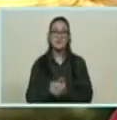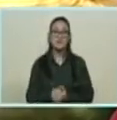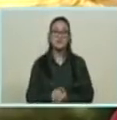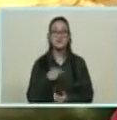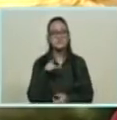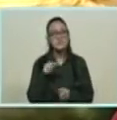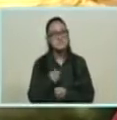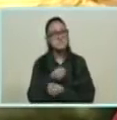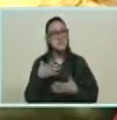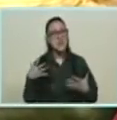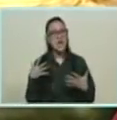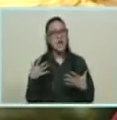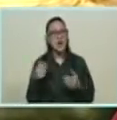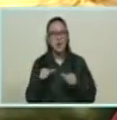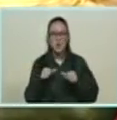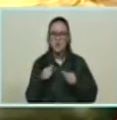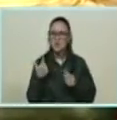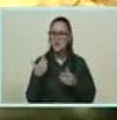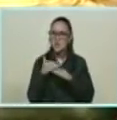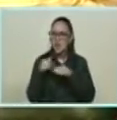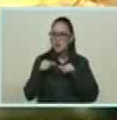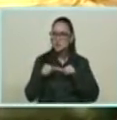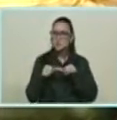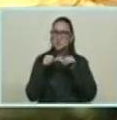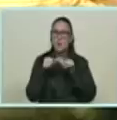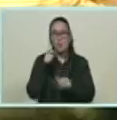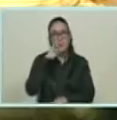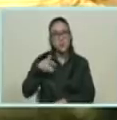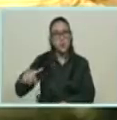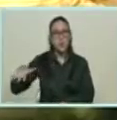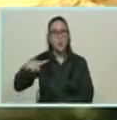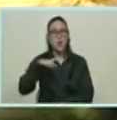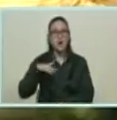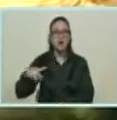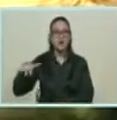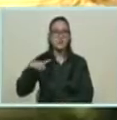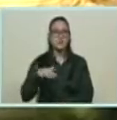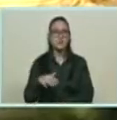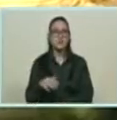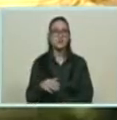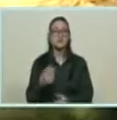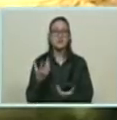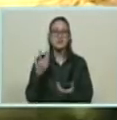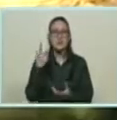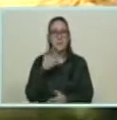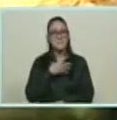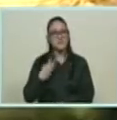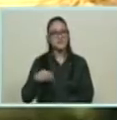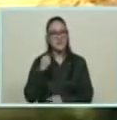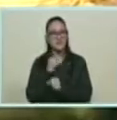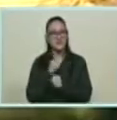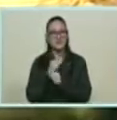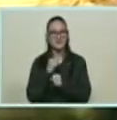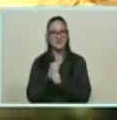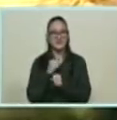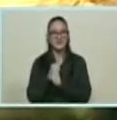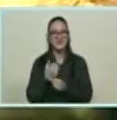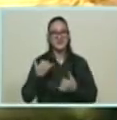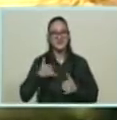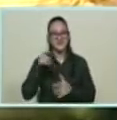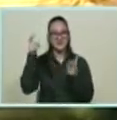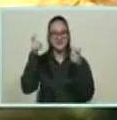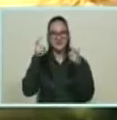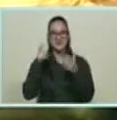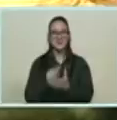es el milagro continuado por el pueblo y por el presidente obrero, el hijo de